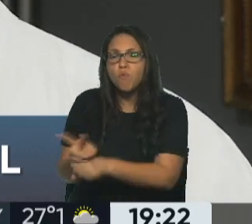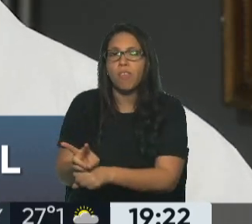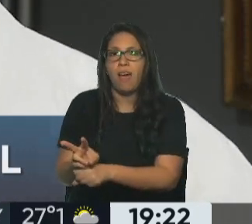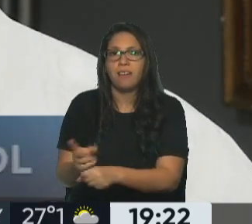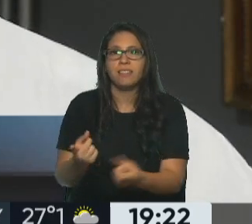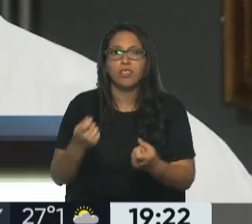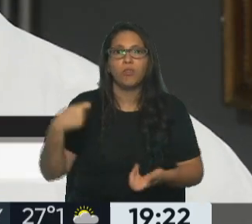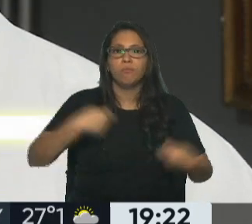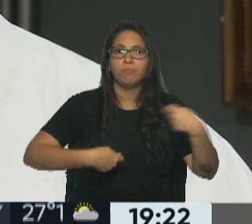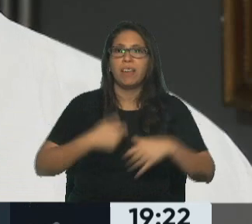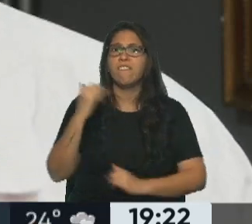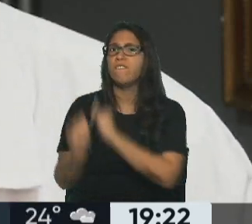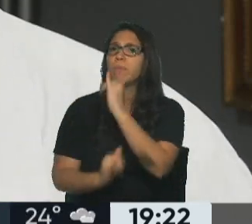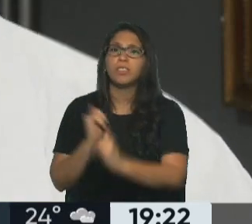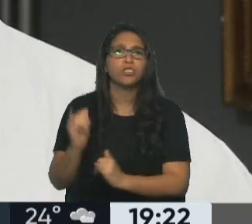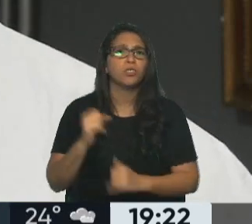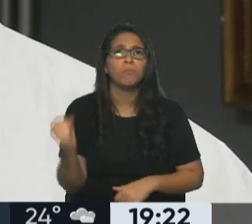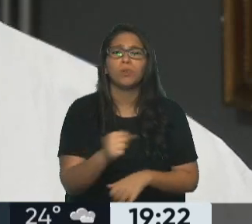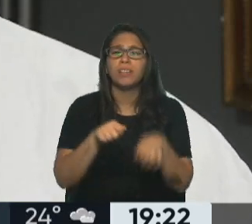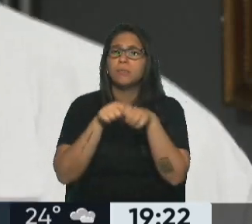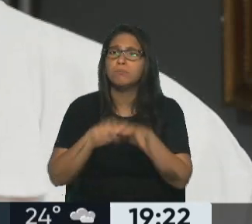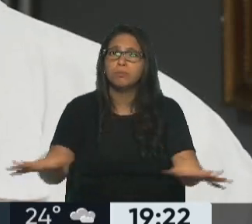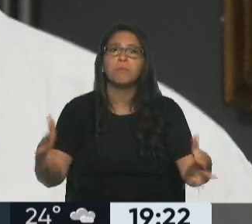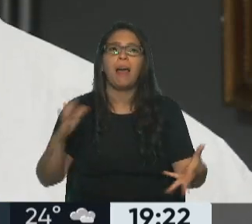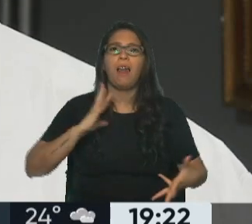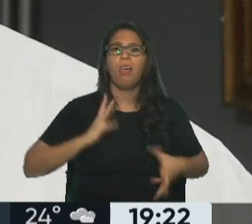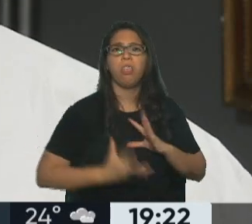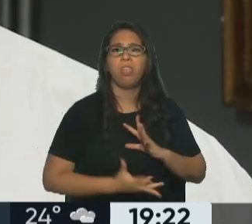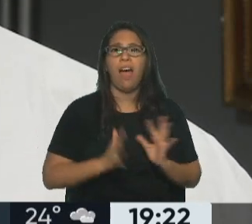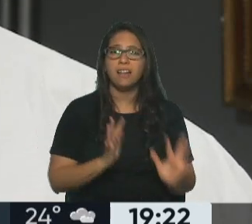requiere información en la población para evitar los daños, este tipo de daños.